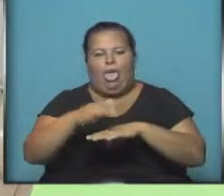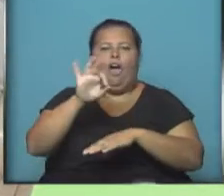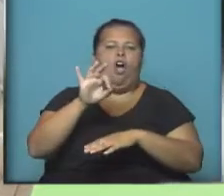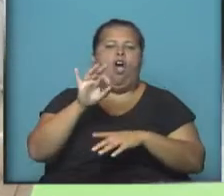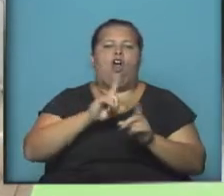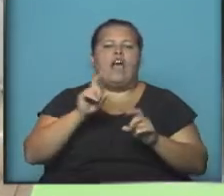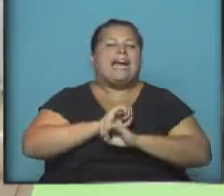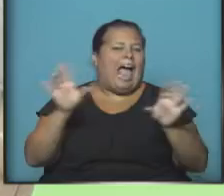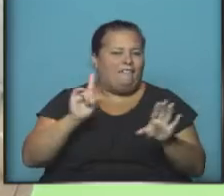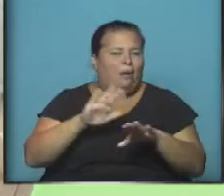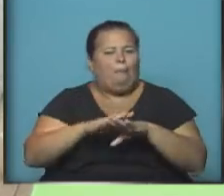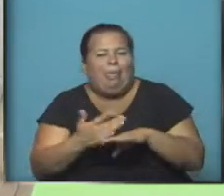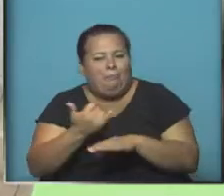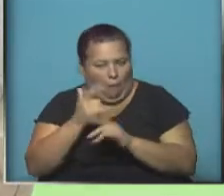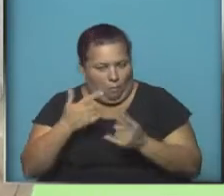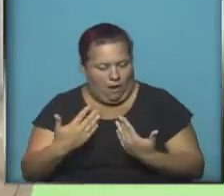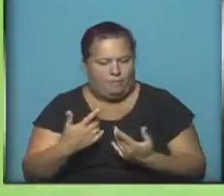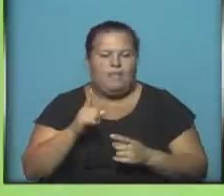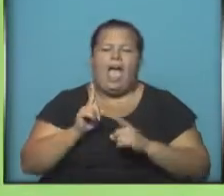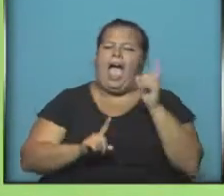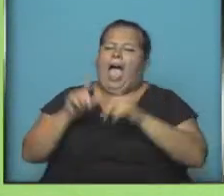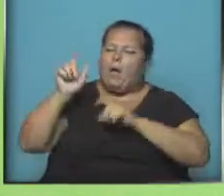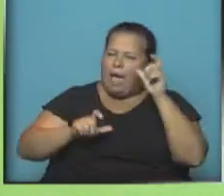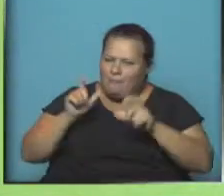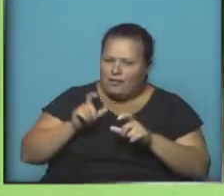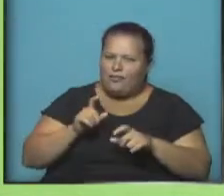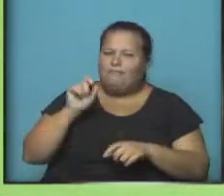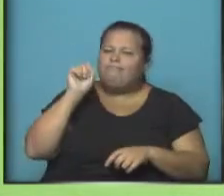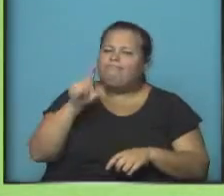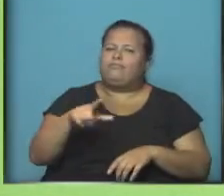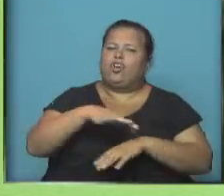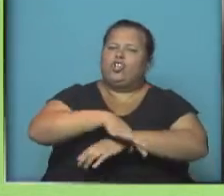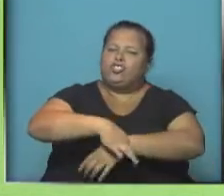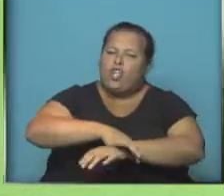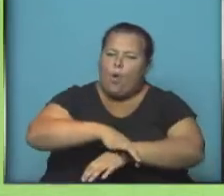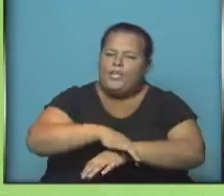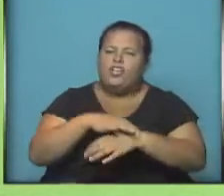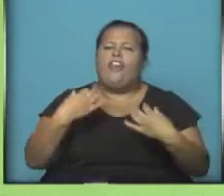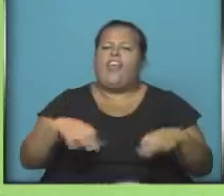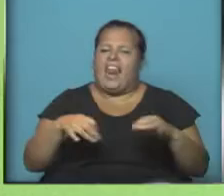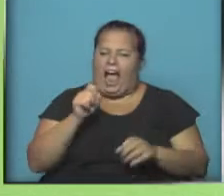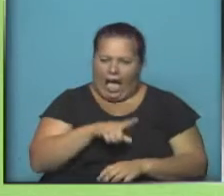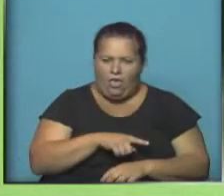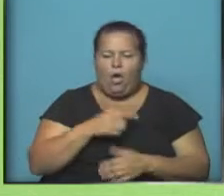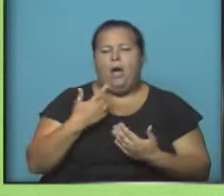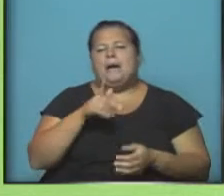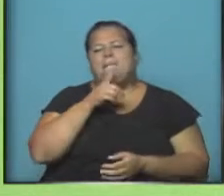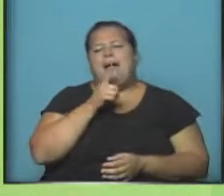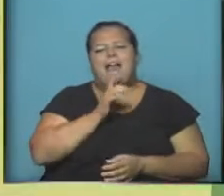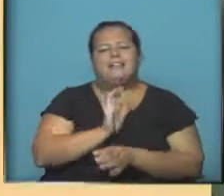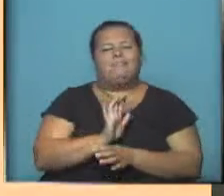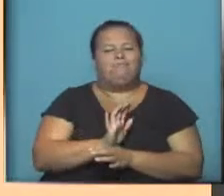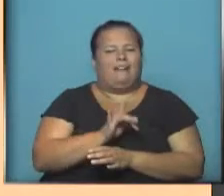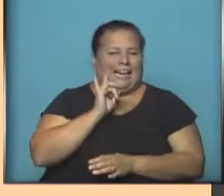necesitar una gran torsión. Hay personas que de por sí tienen como los tobillos por ahí más frágiles y esto puede parecer